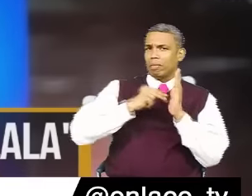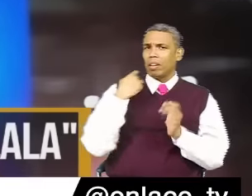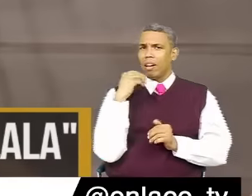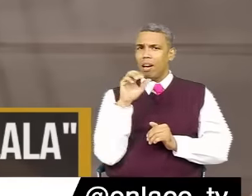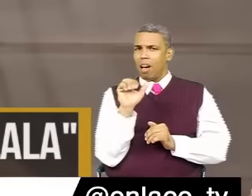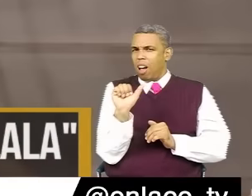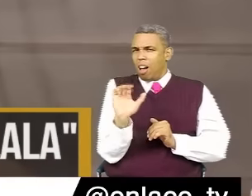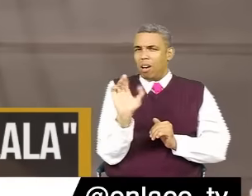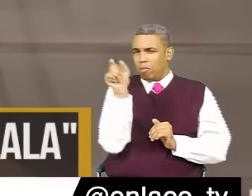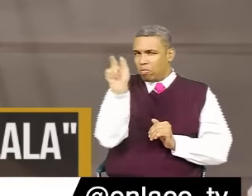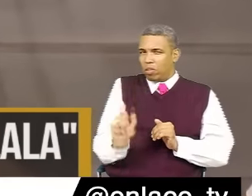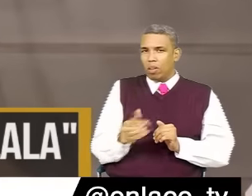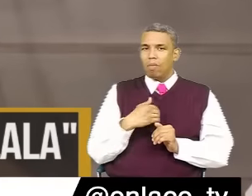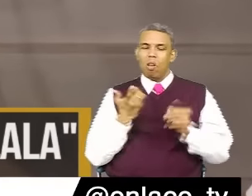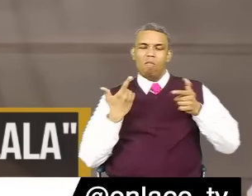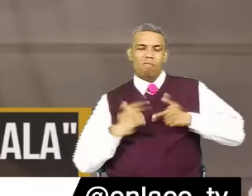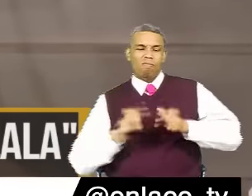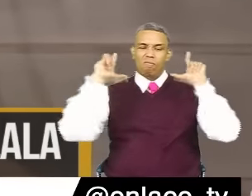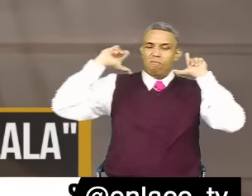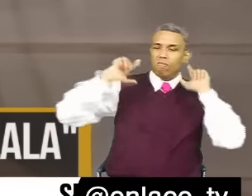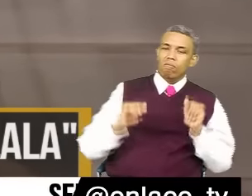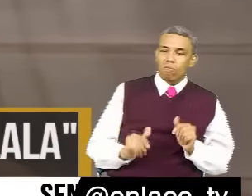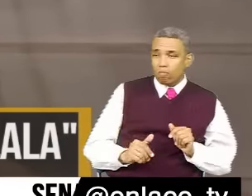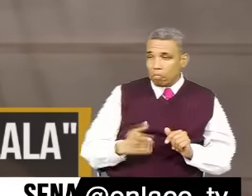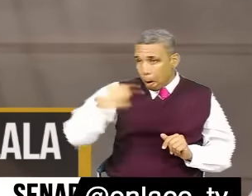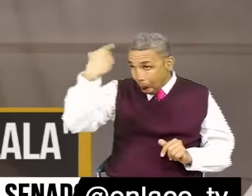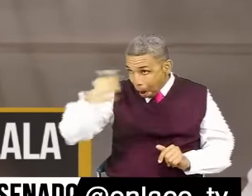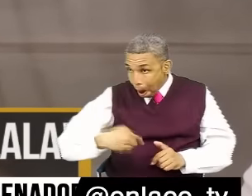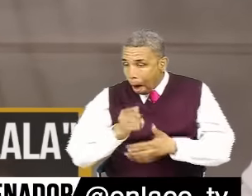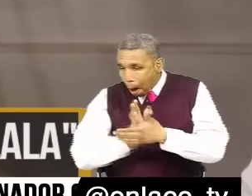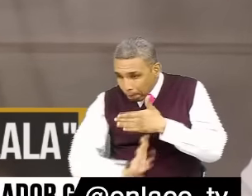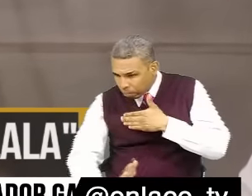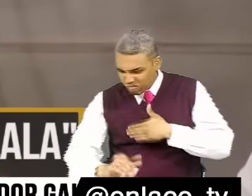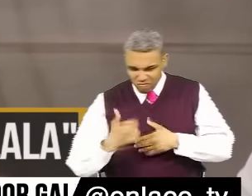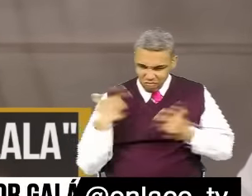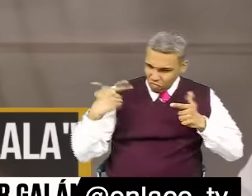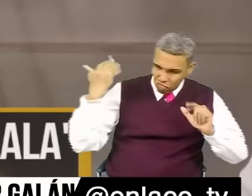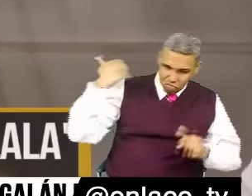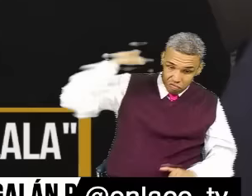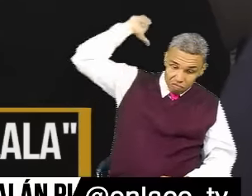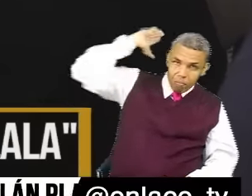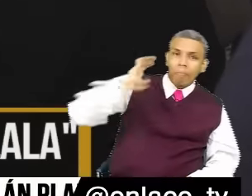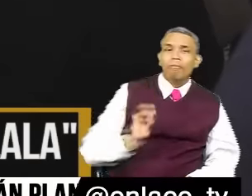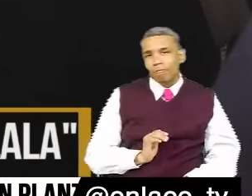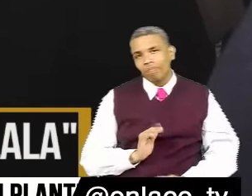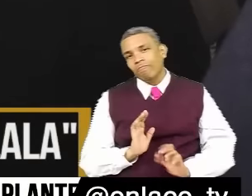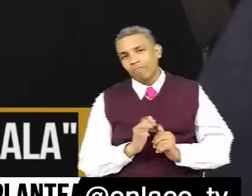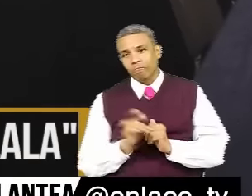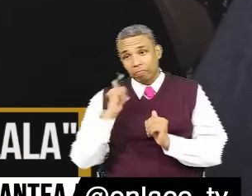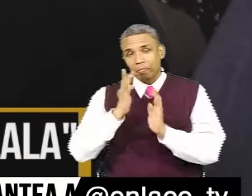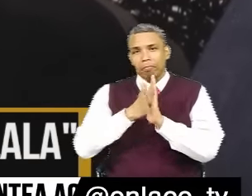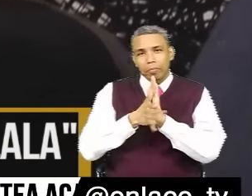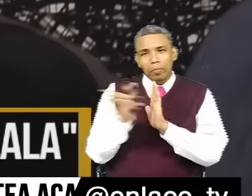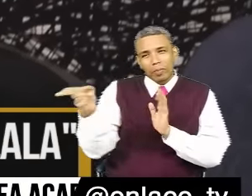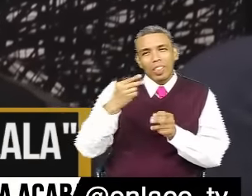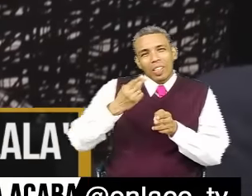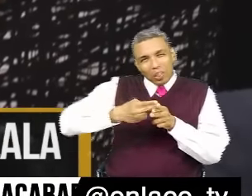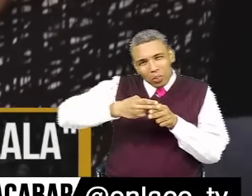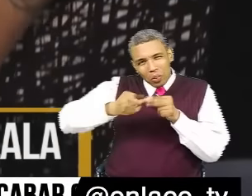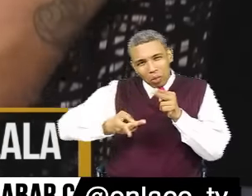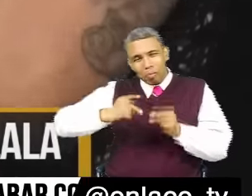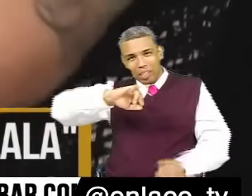Barranquilla, Aldo. Estamos trabajando con la casa disquera en Cartagena y en Bucaramanga con Manilense. Jace, como es conocido en el mundo artístico,